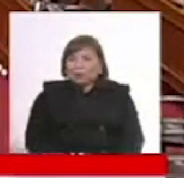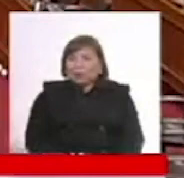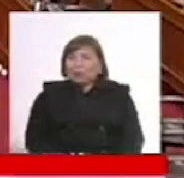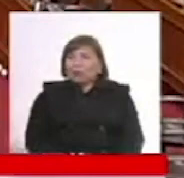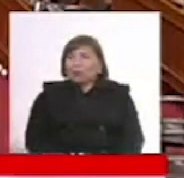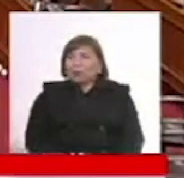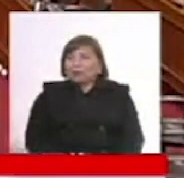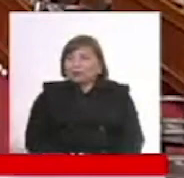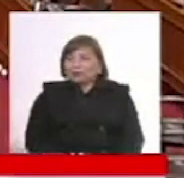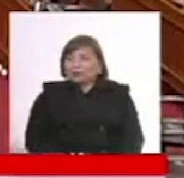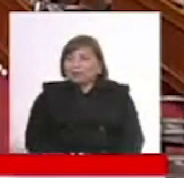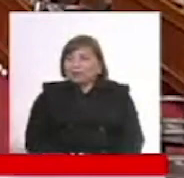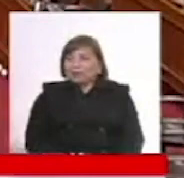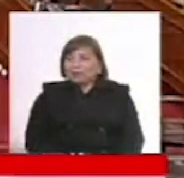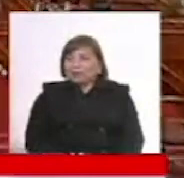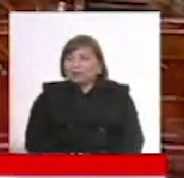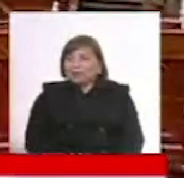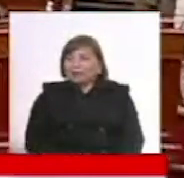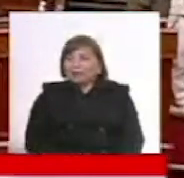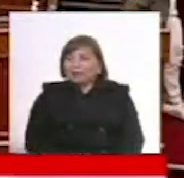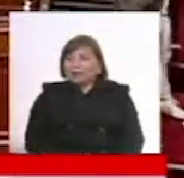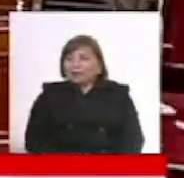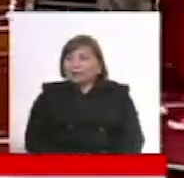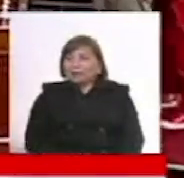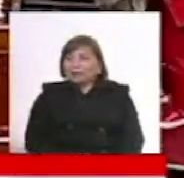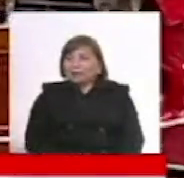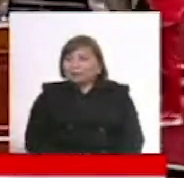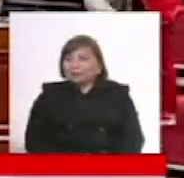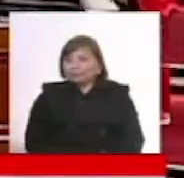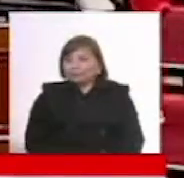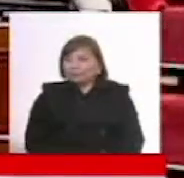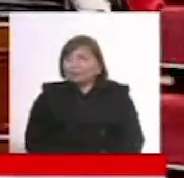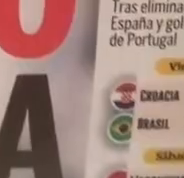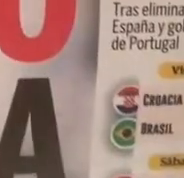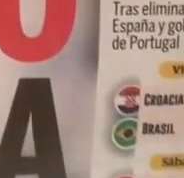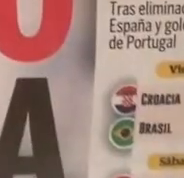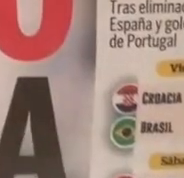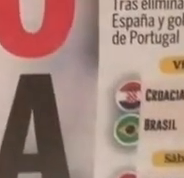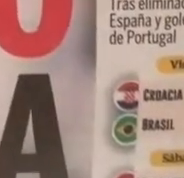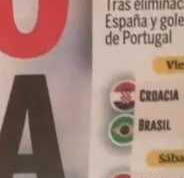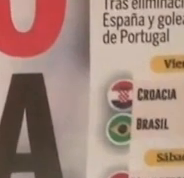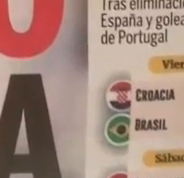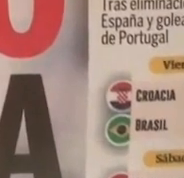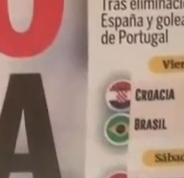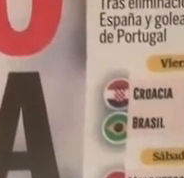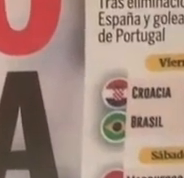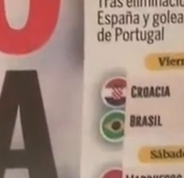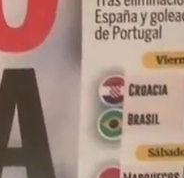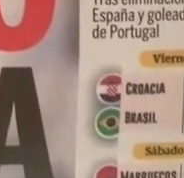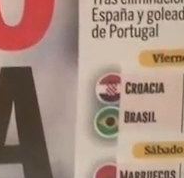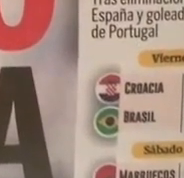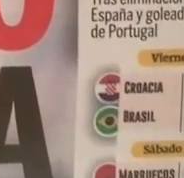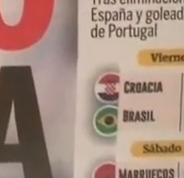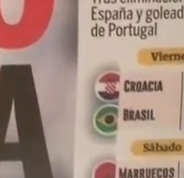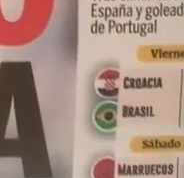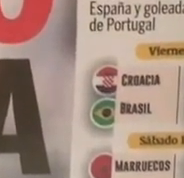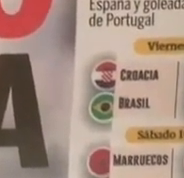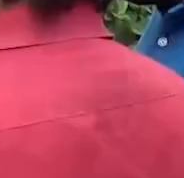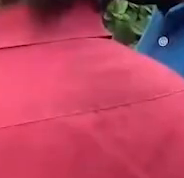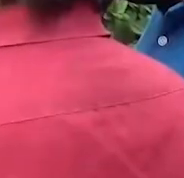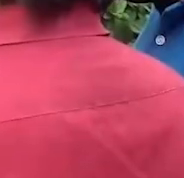esto, Pedro Castillo fue detenido y llevado hasta la sede de la Prefectura de la Policía de Lima, poco después de ser destituido por el Congreso